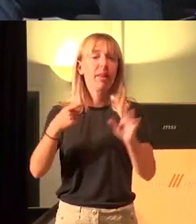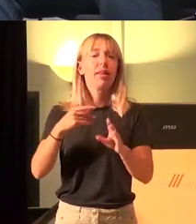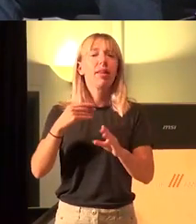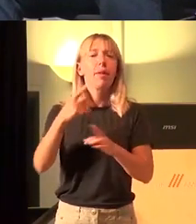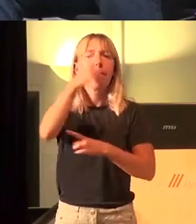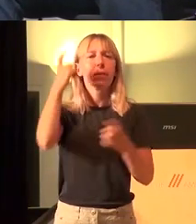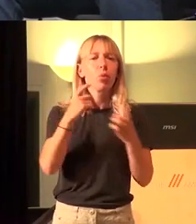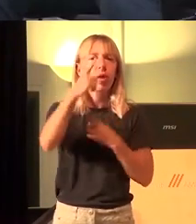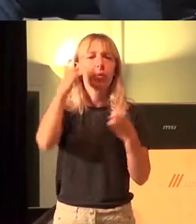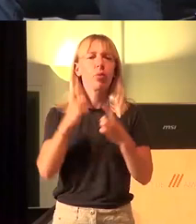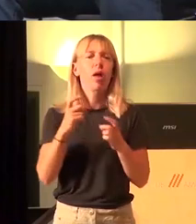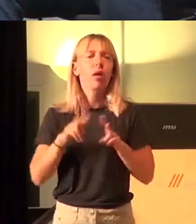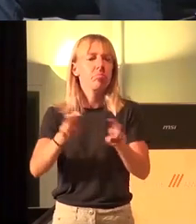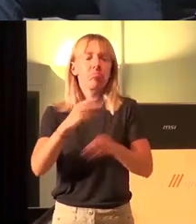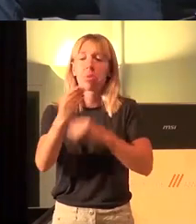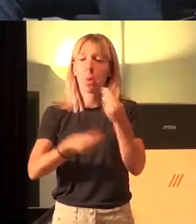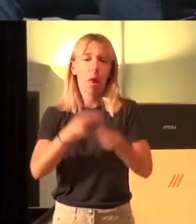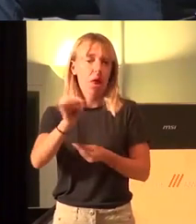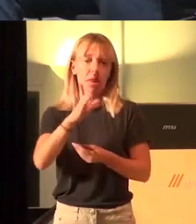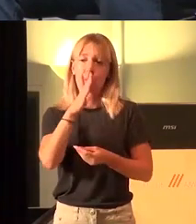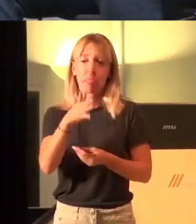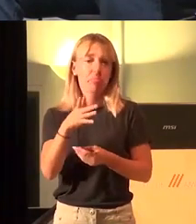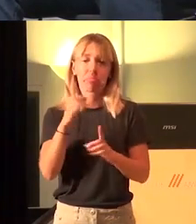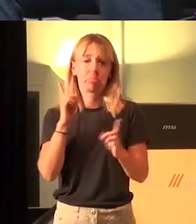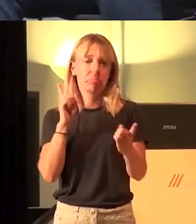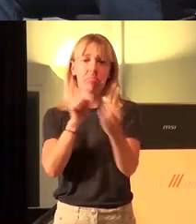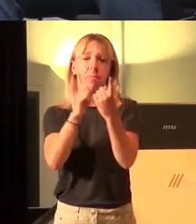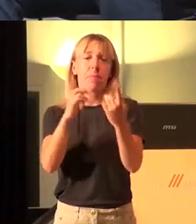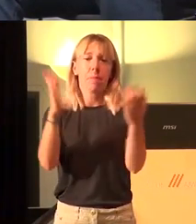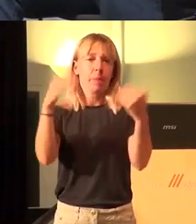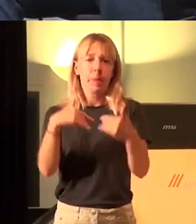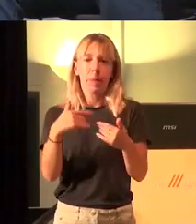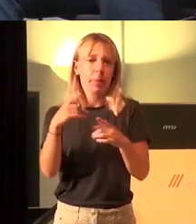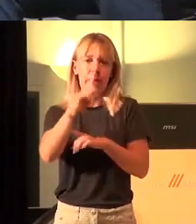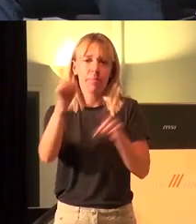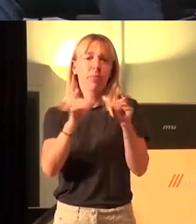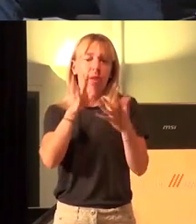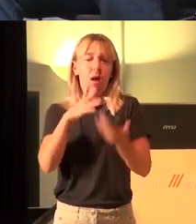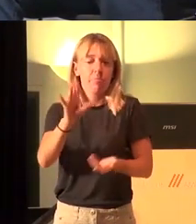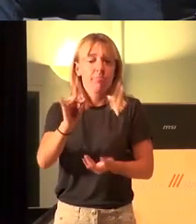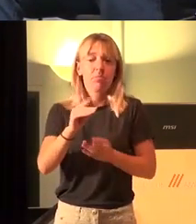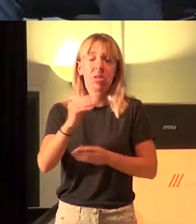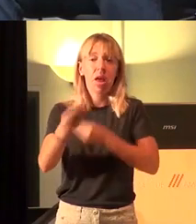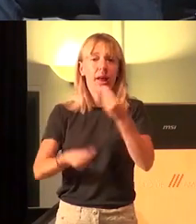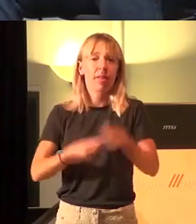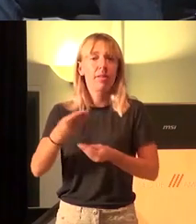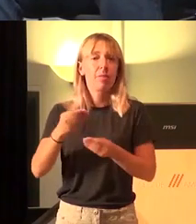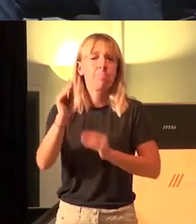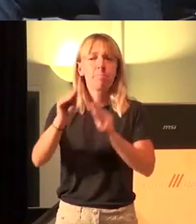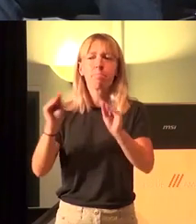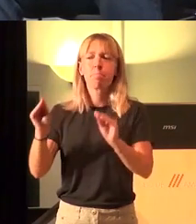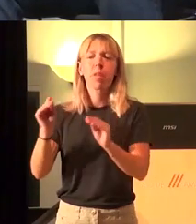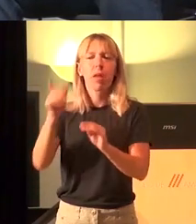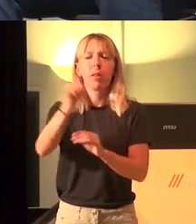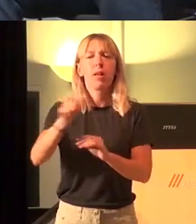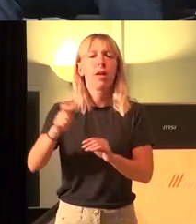montón de preguntas que antes no se hacían porque no se enfrentaban a ciertas preguntas que ahora les estamos haciendo y la gente